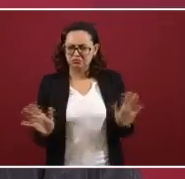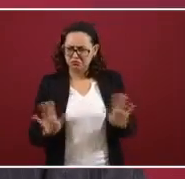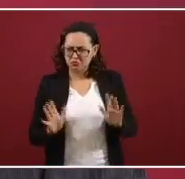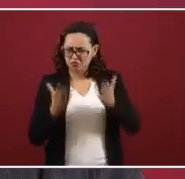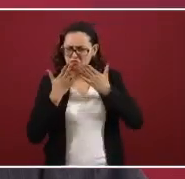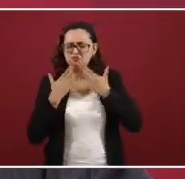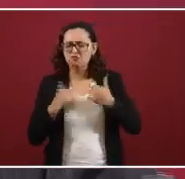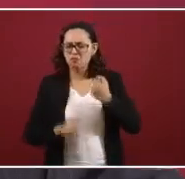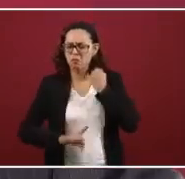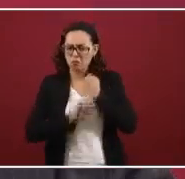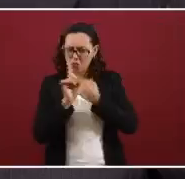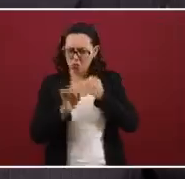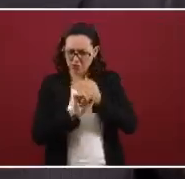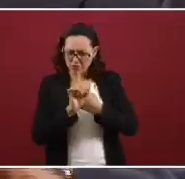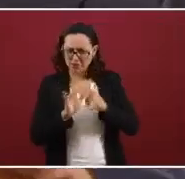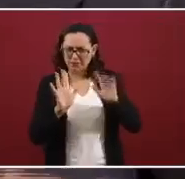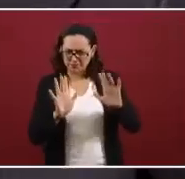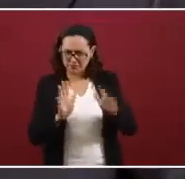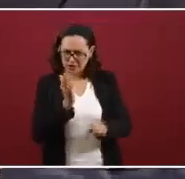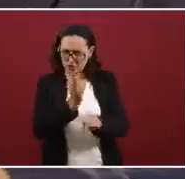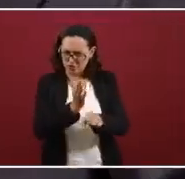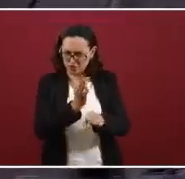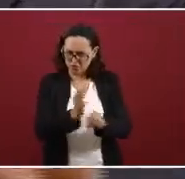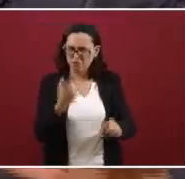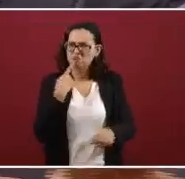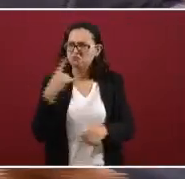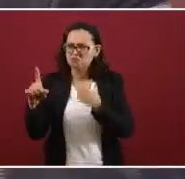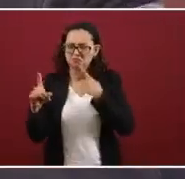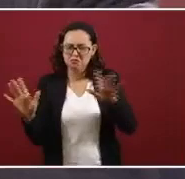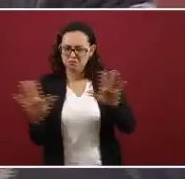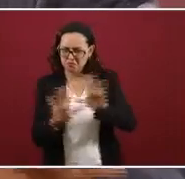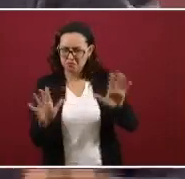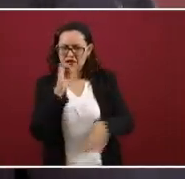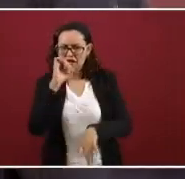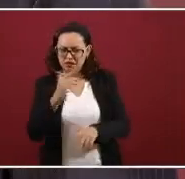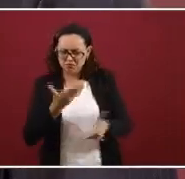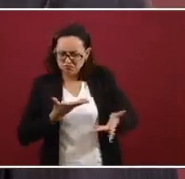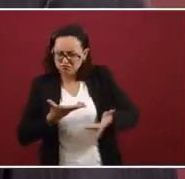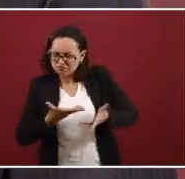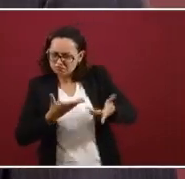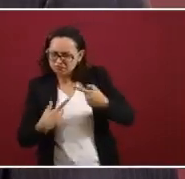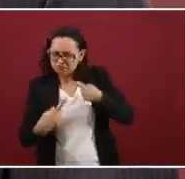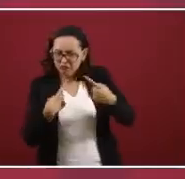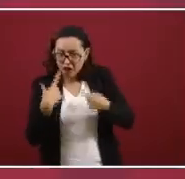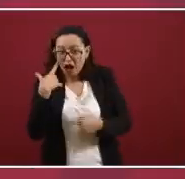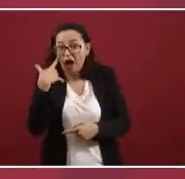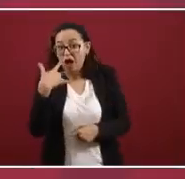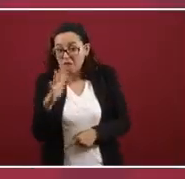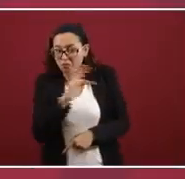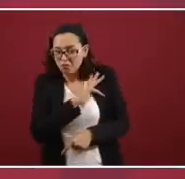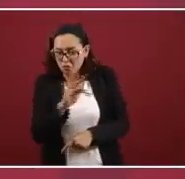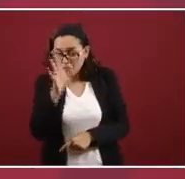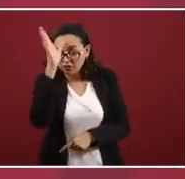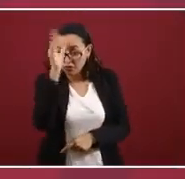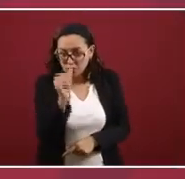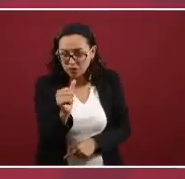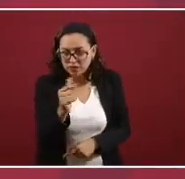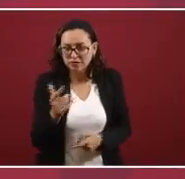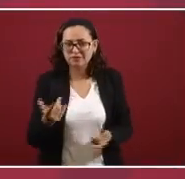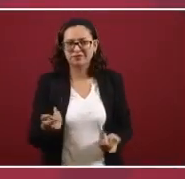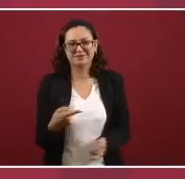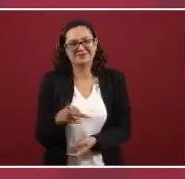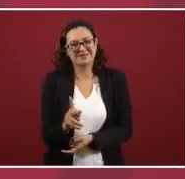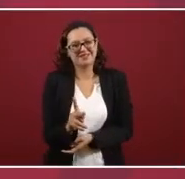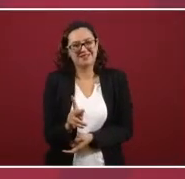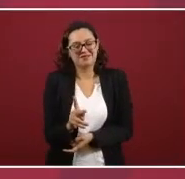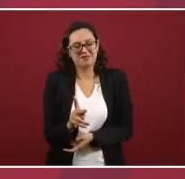En tanto, vamos a explorar la posibilidad de llegar a un acuerdo. Pero si estamos en la mesa